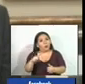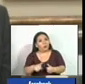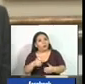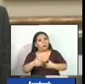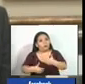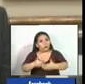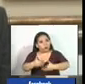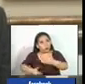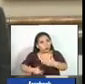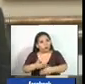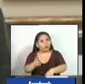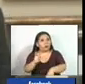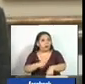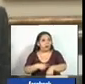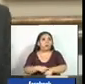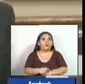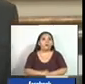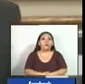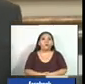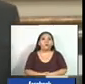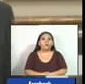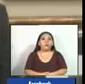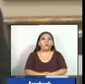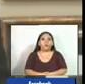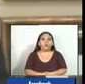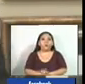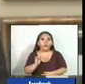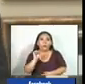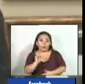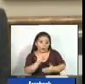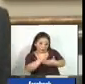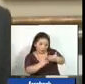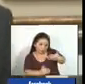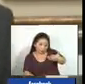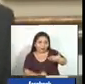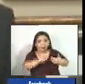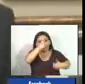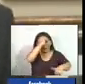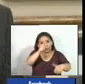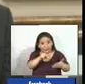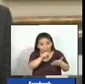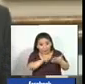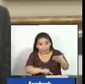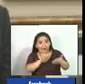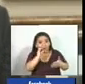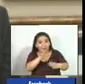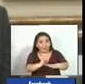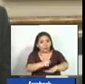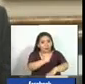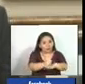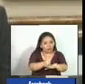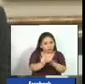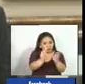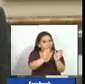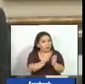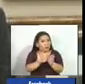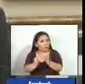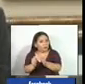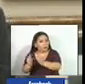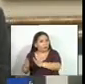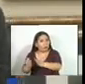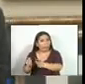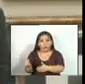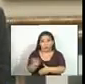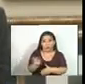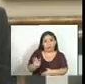de corta distancia a ferraria. Con este memorándum también se establece la declaración ordenada entre ambos países